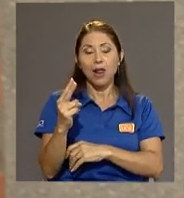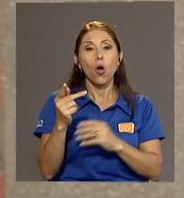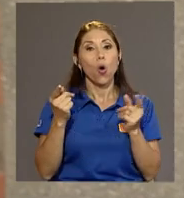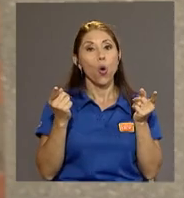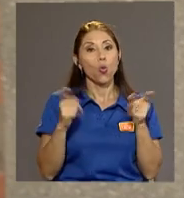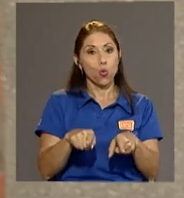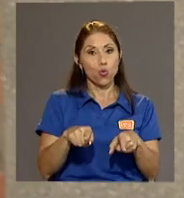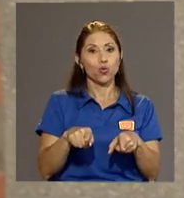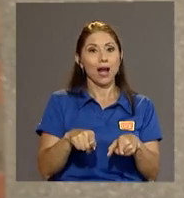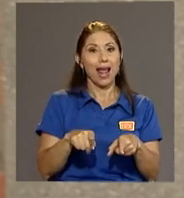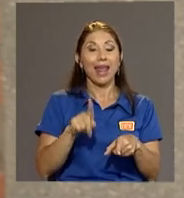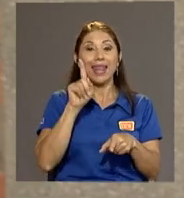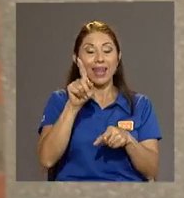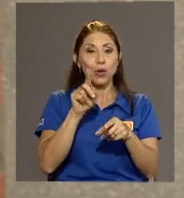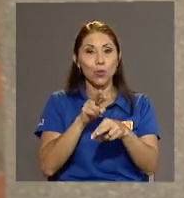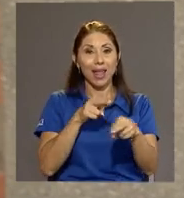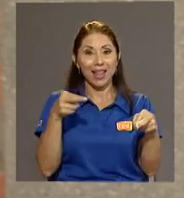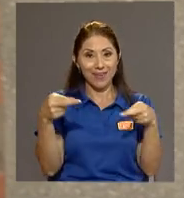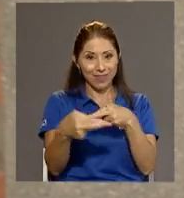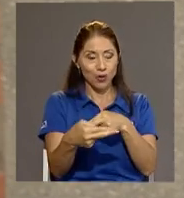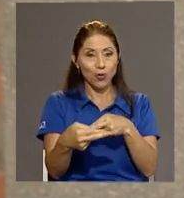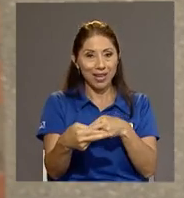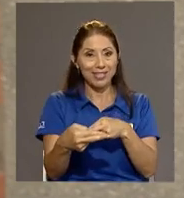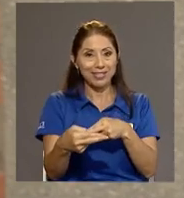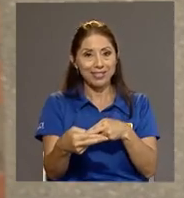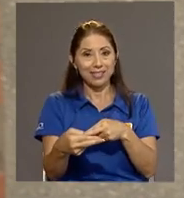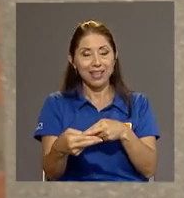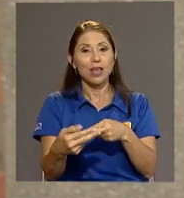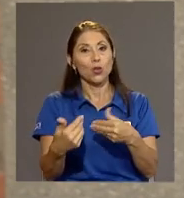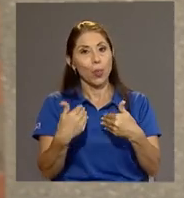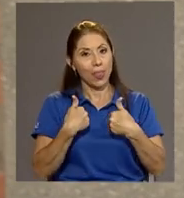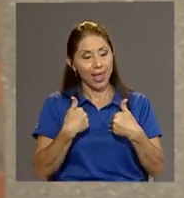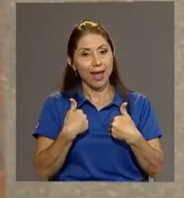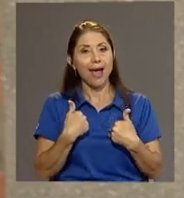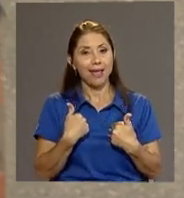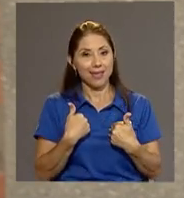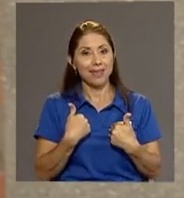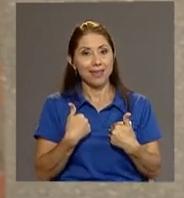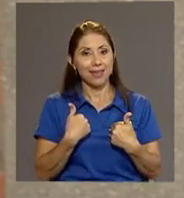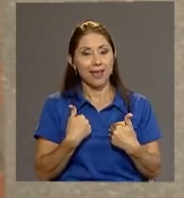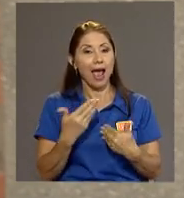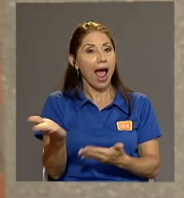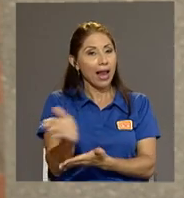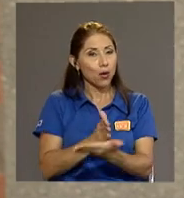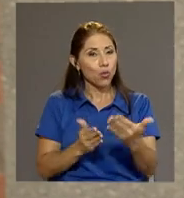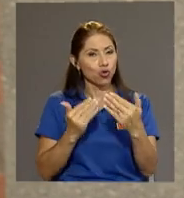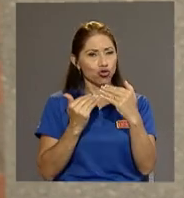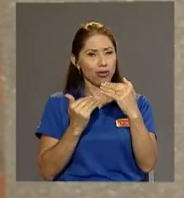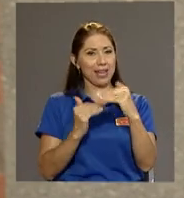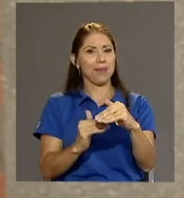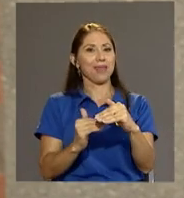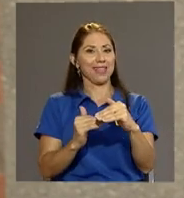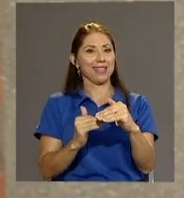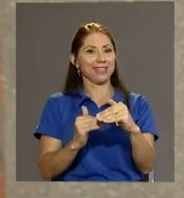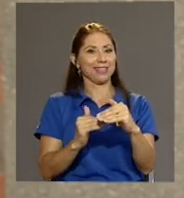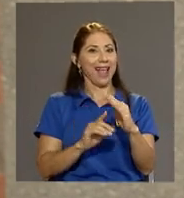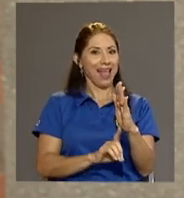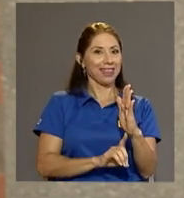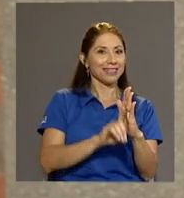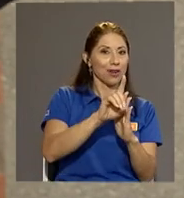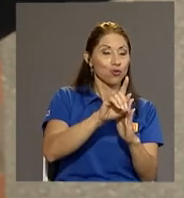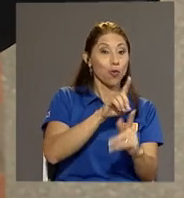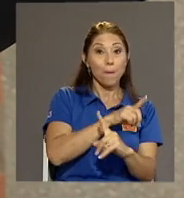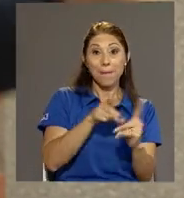ocurra en una de las regiones donde hay algunos límites al desarrollo, pero al mismo tiempo donde